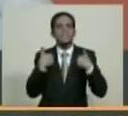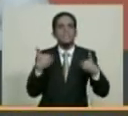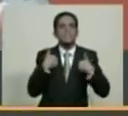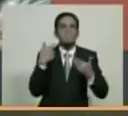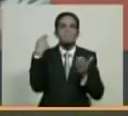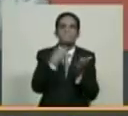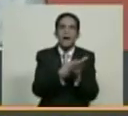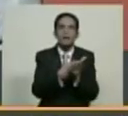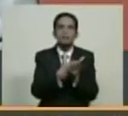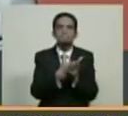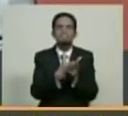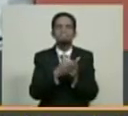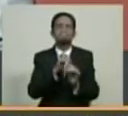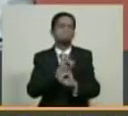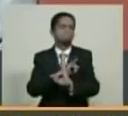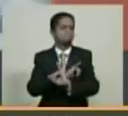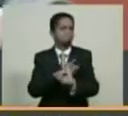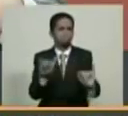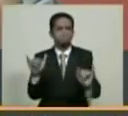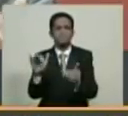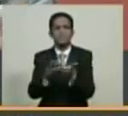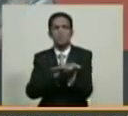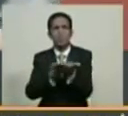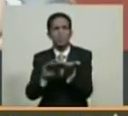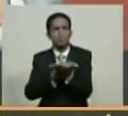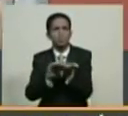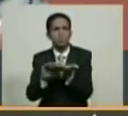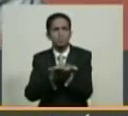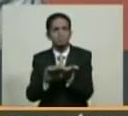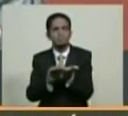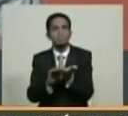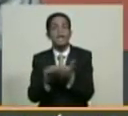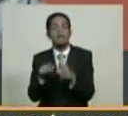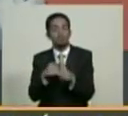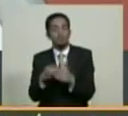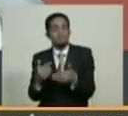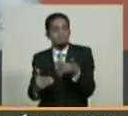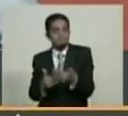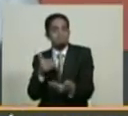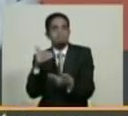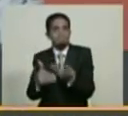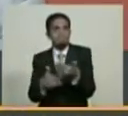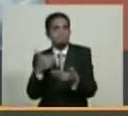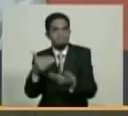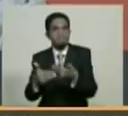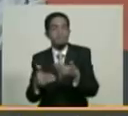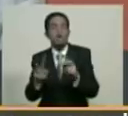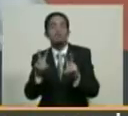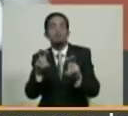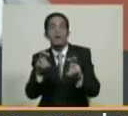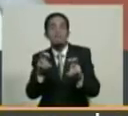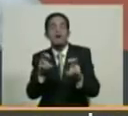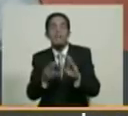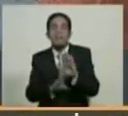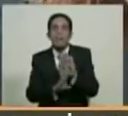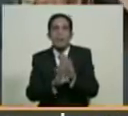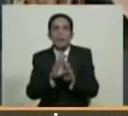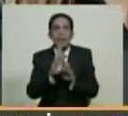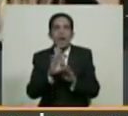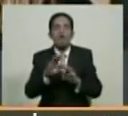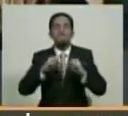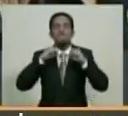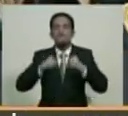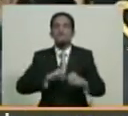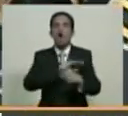productos. Todo eso está liberado. Yo creo que vamos caminando pues hacia la nueva recuperación económica, hacia el nuevo fortalecimiento